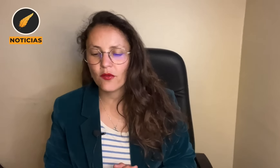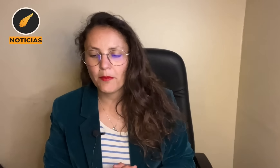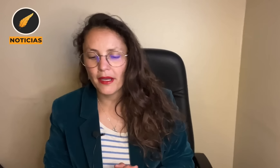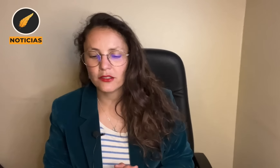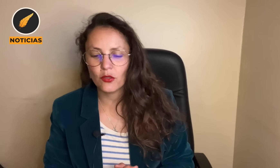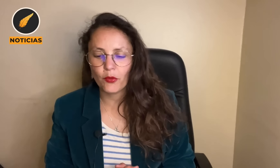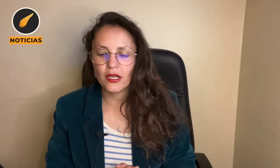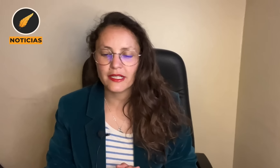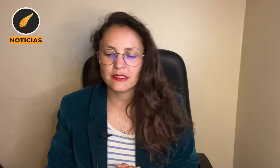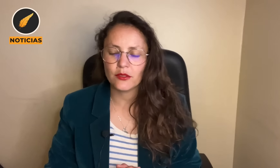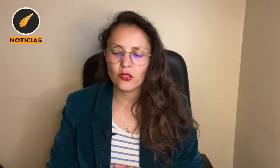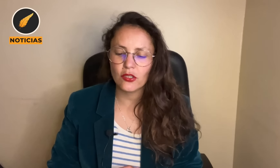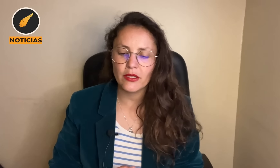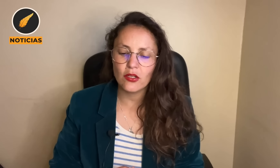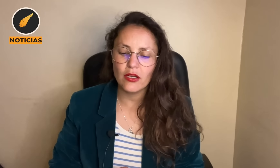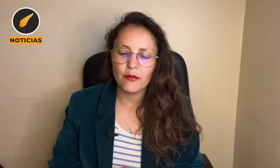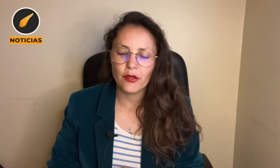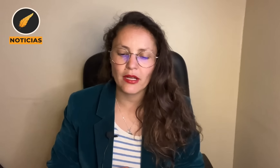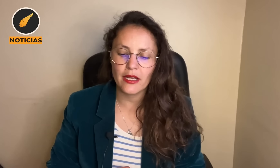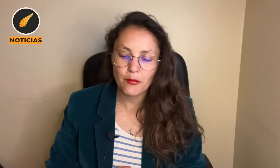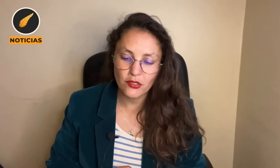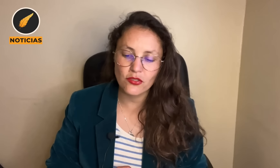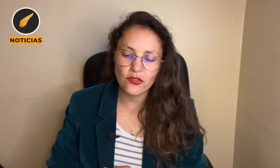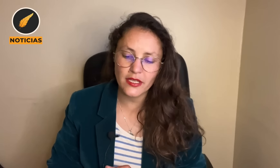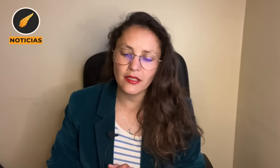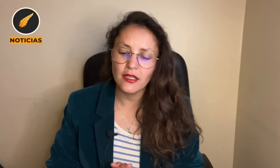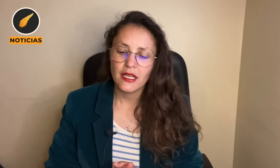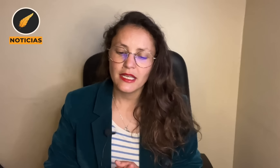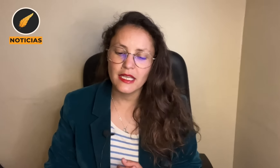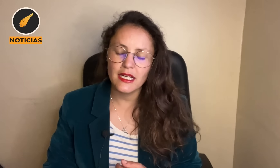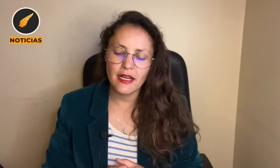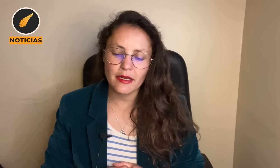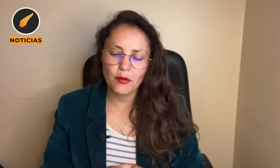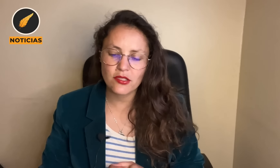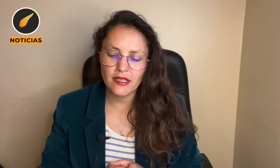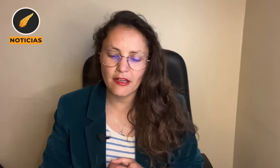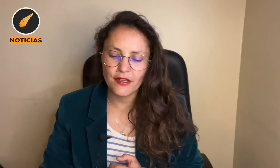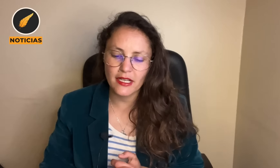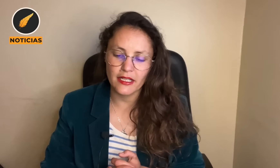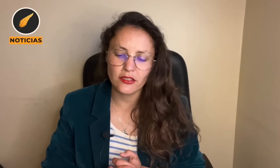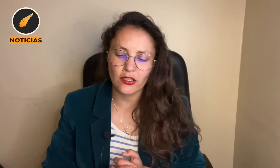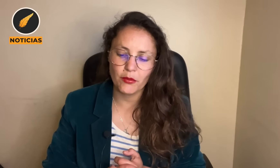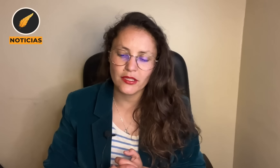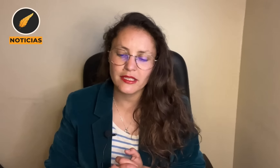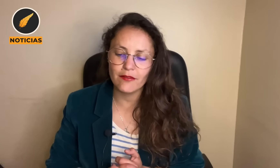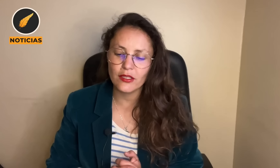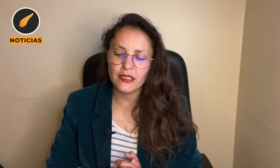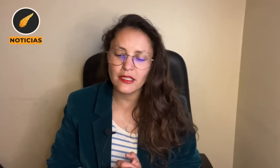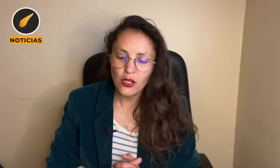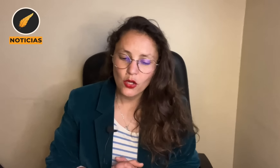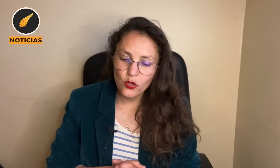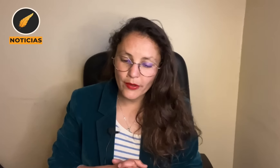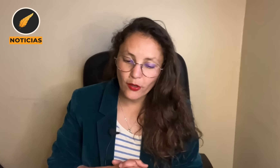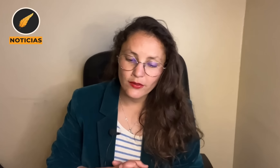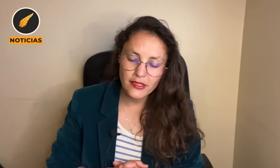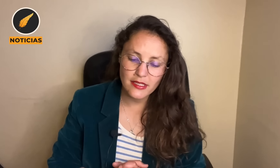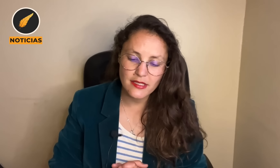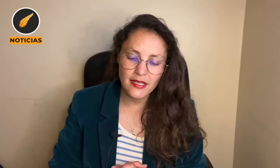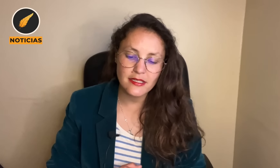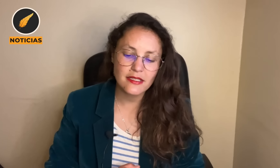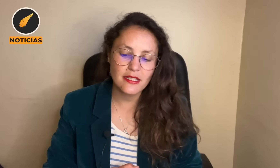dentro del Pacto por el Crecimiento Económico, el Progreso Social y la Responsabilidad Fiscal, correspondiente al boletín número